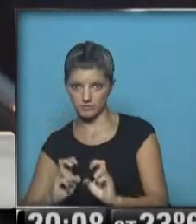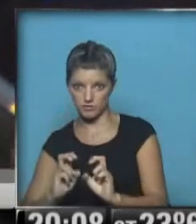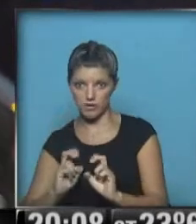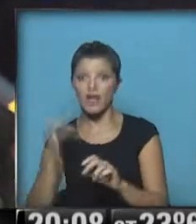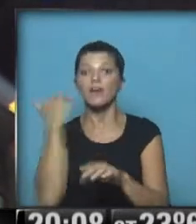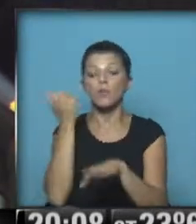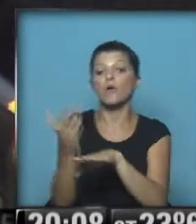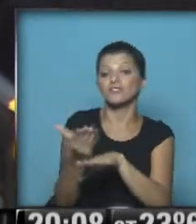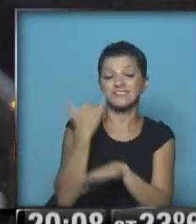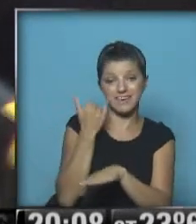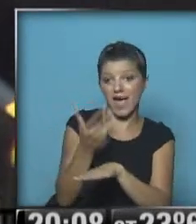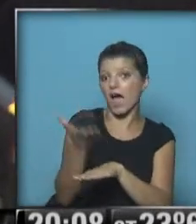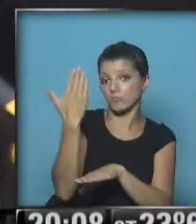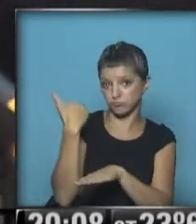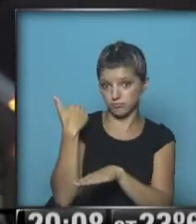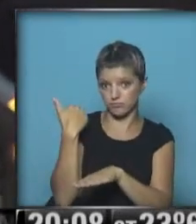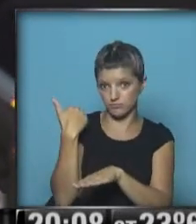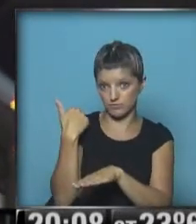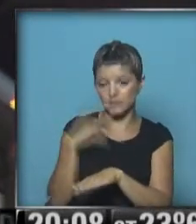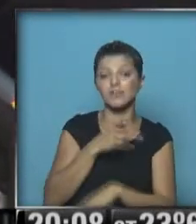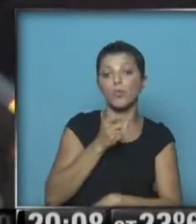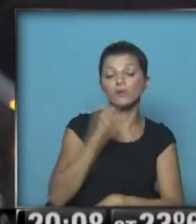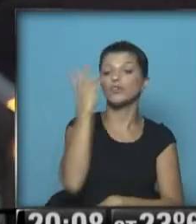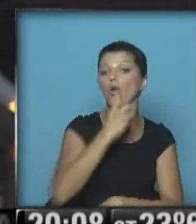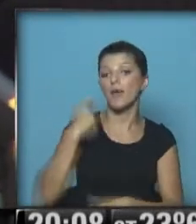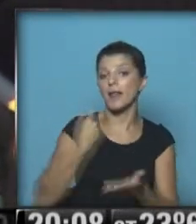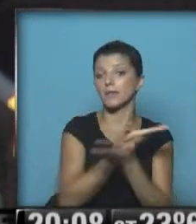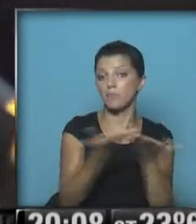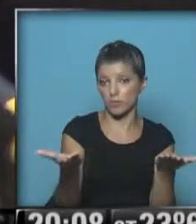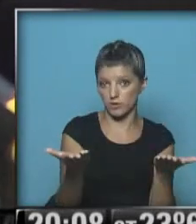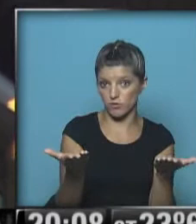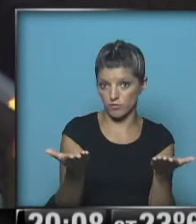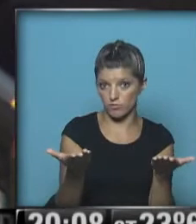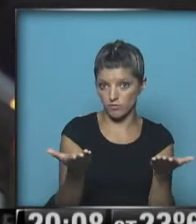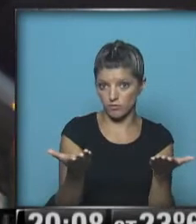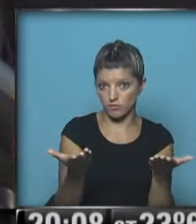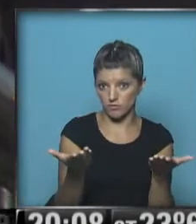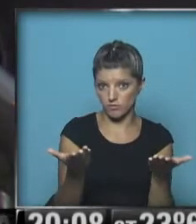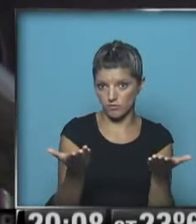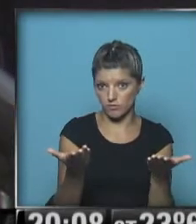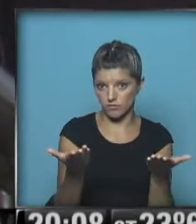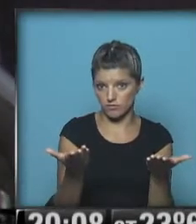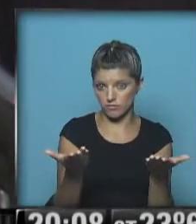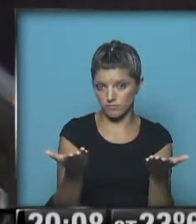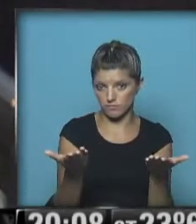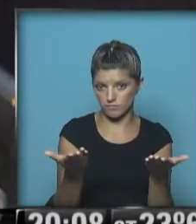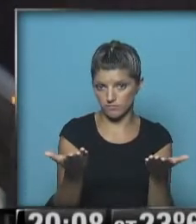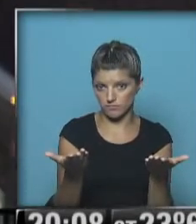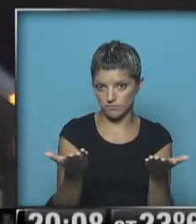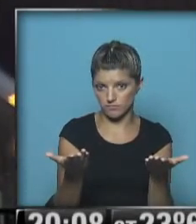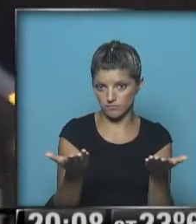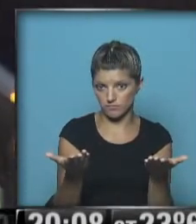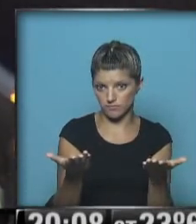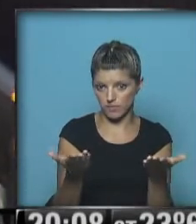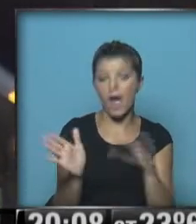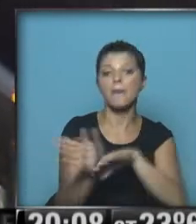ya se hiciera en el curso del juicio oral y público que fue llevado adelante a propósito